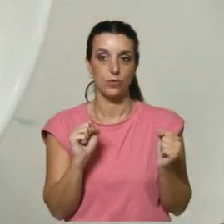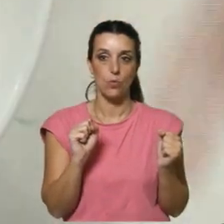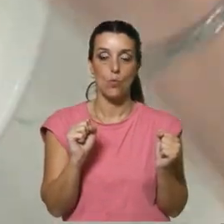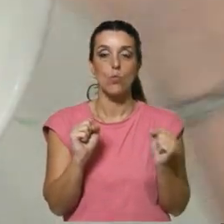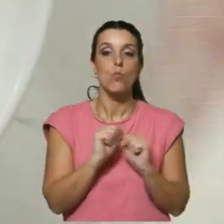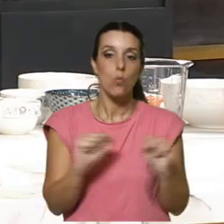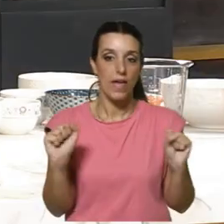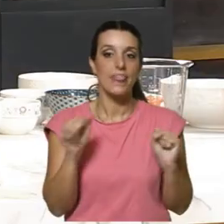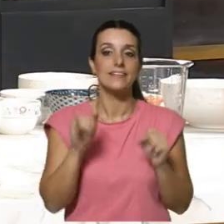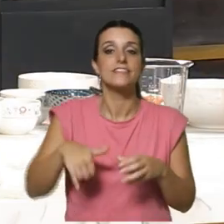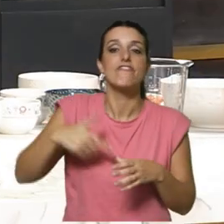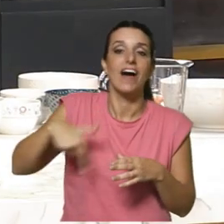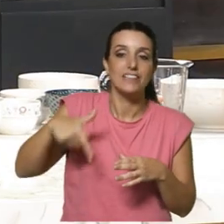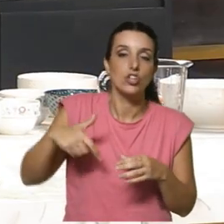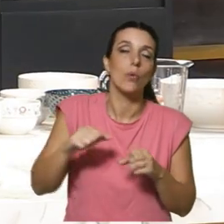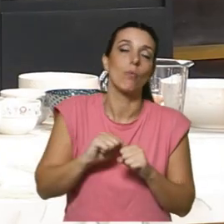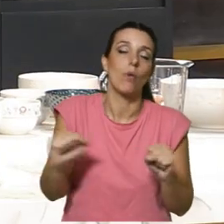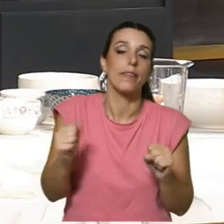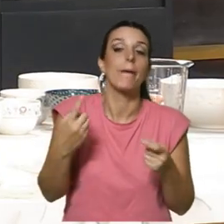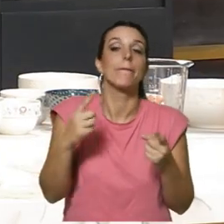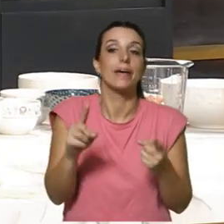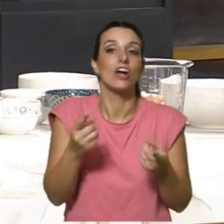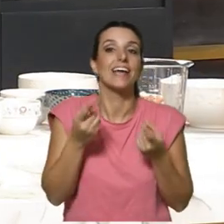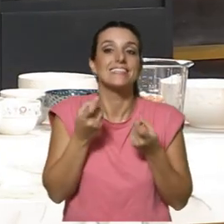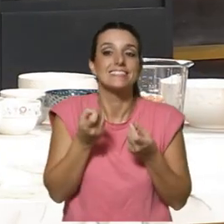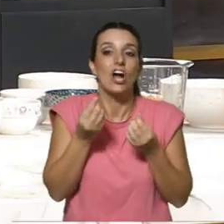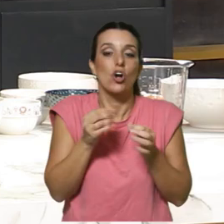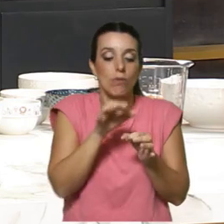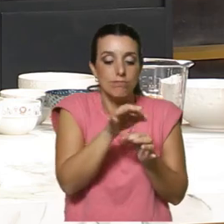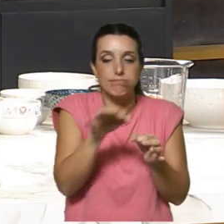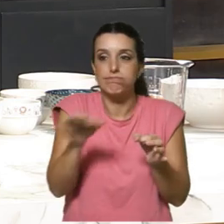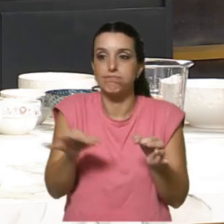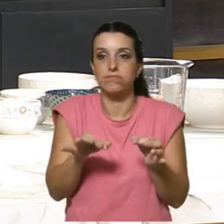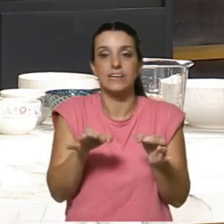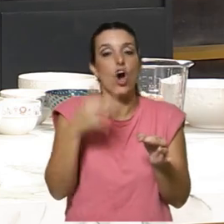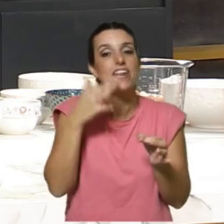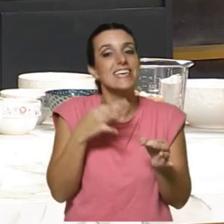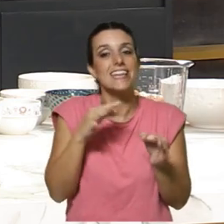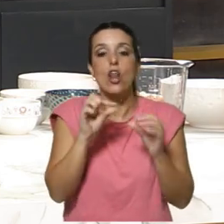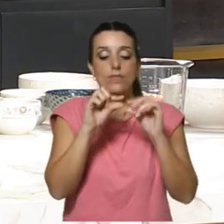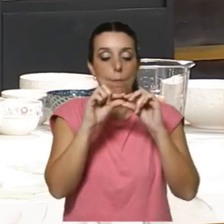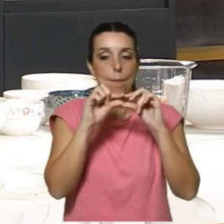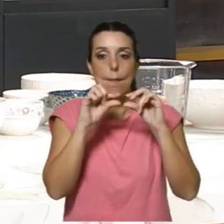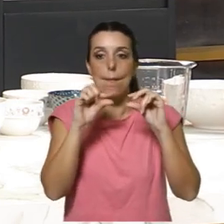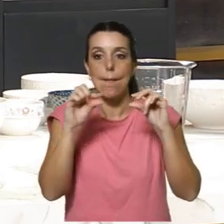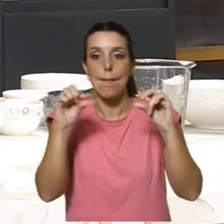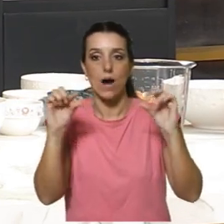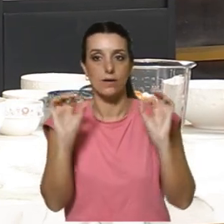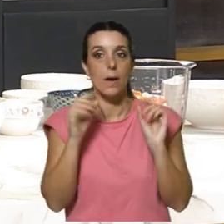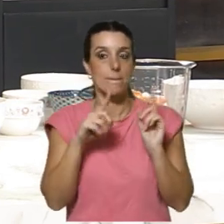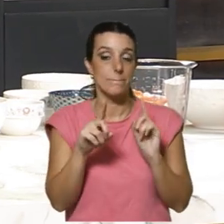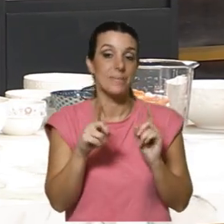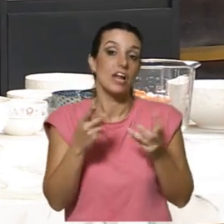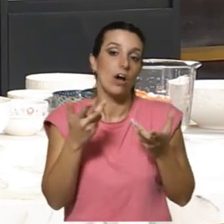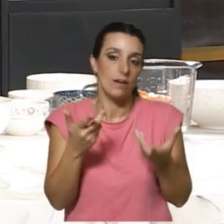Sí podés usar el batidor como para ayudarte, pero ¿qué te va a implicar? Que te quede como burbujitas. La receta original es lo que tratamos, es que no quede nada de burbujas. Pero si